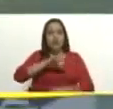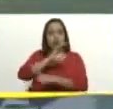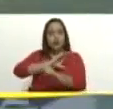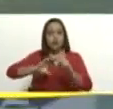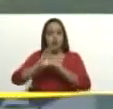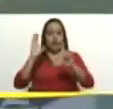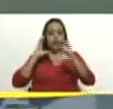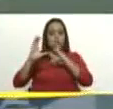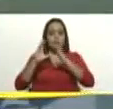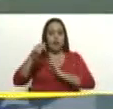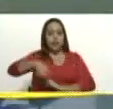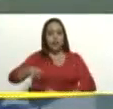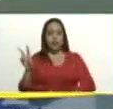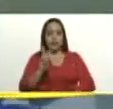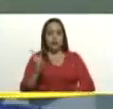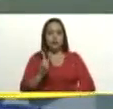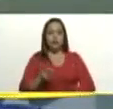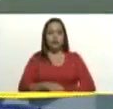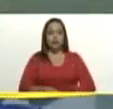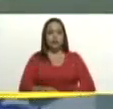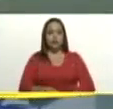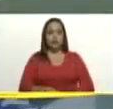de Venezuela.